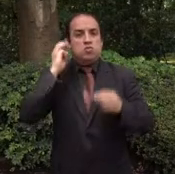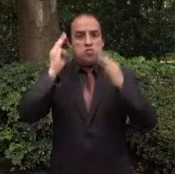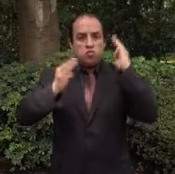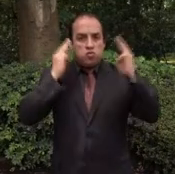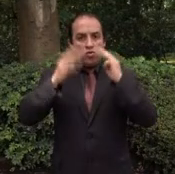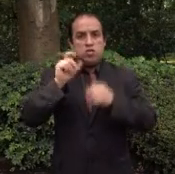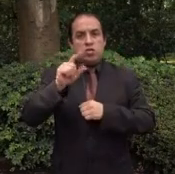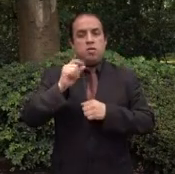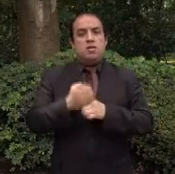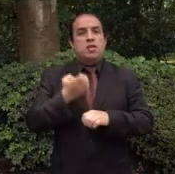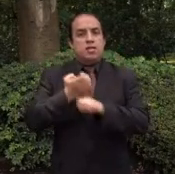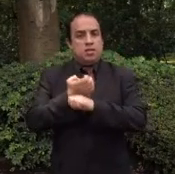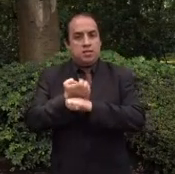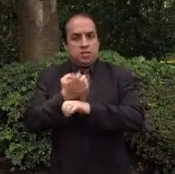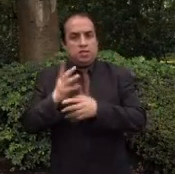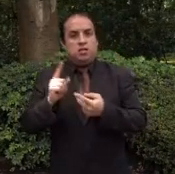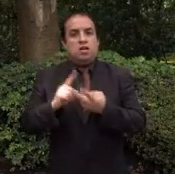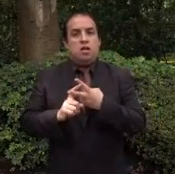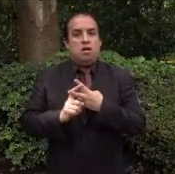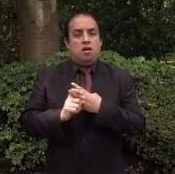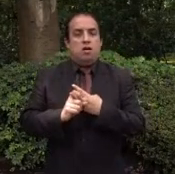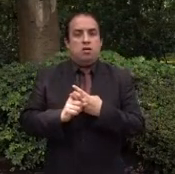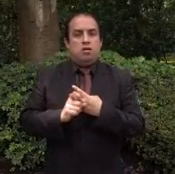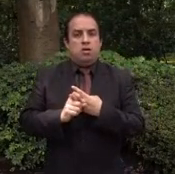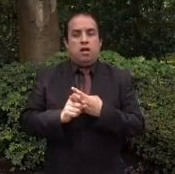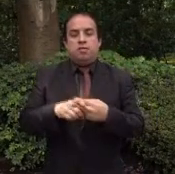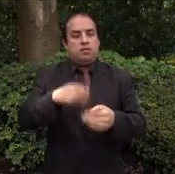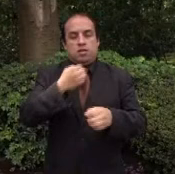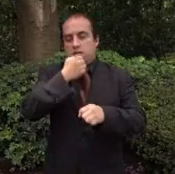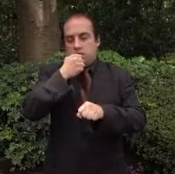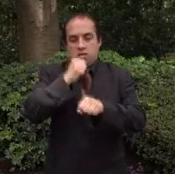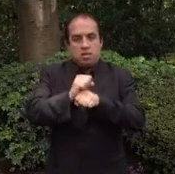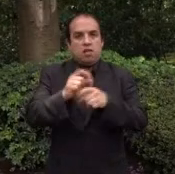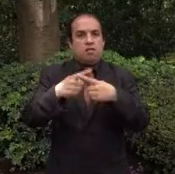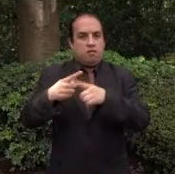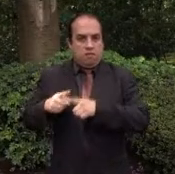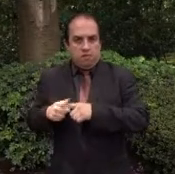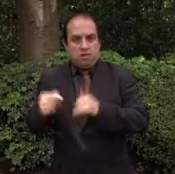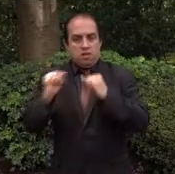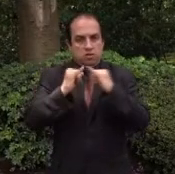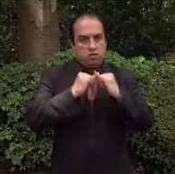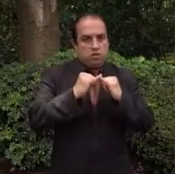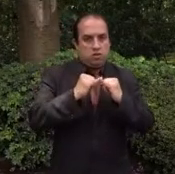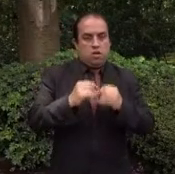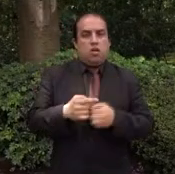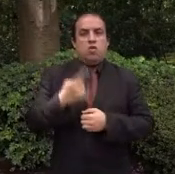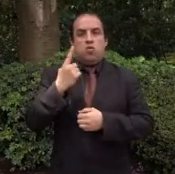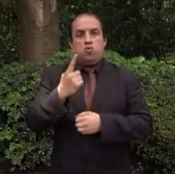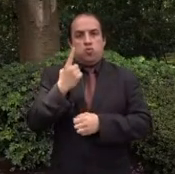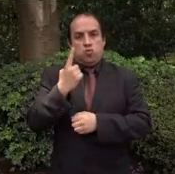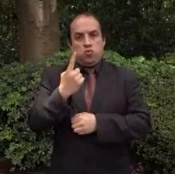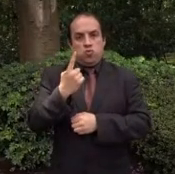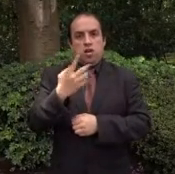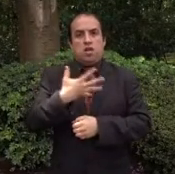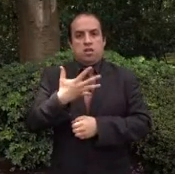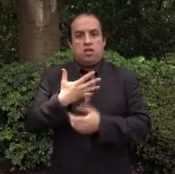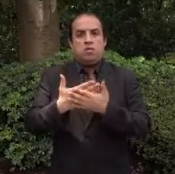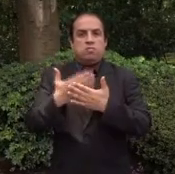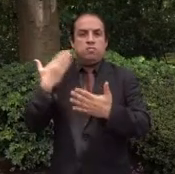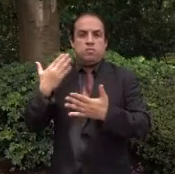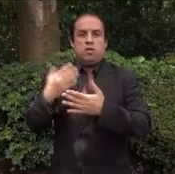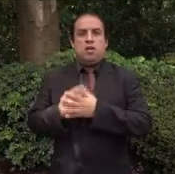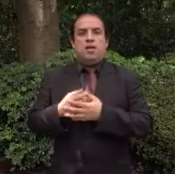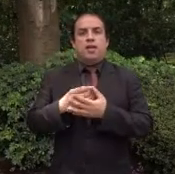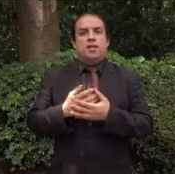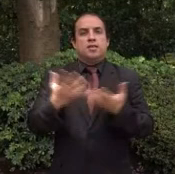propias del Estado, llámese la de la Secretaría de Hacienda, de pago en especie o las distintas colecciones, una que existía, que se mandó a hacer